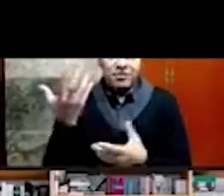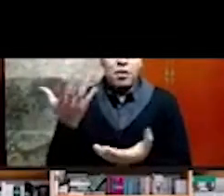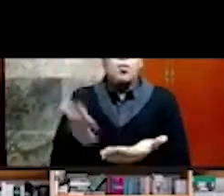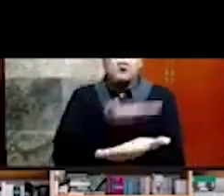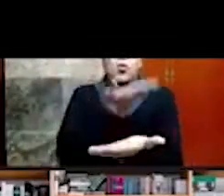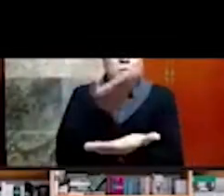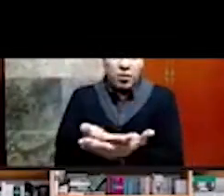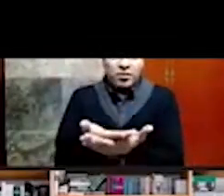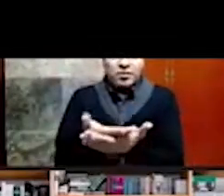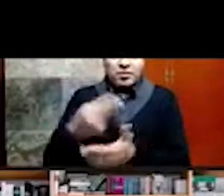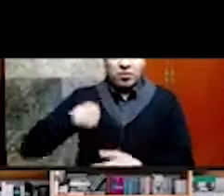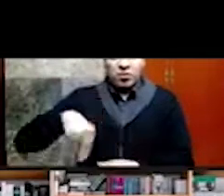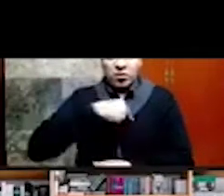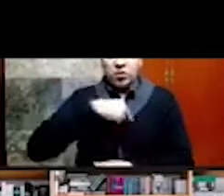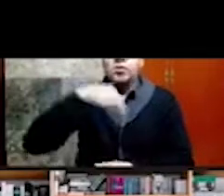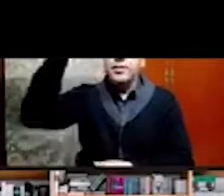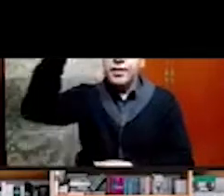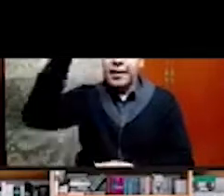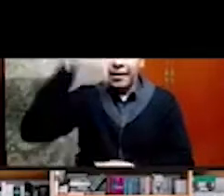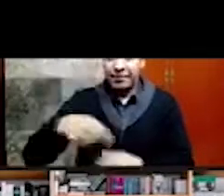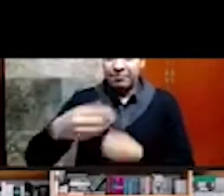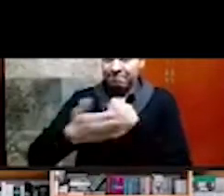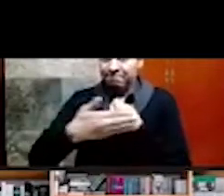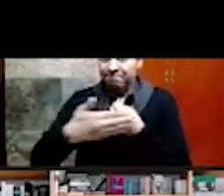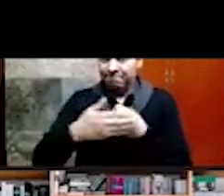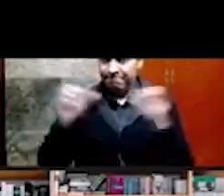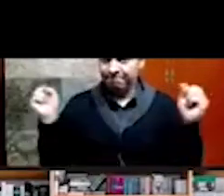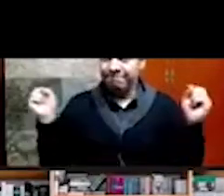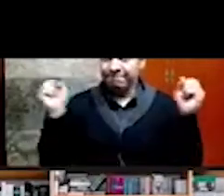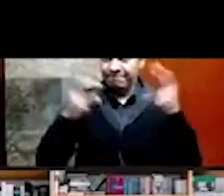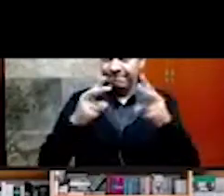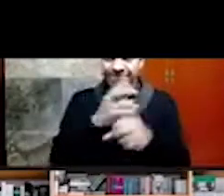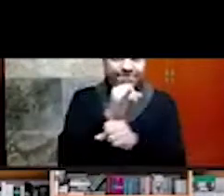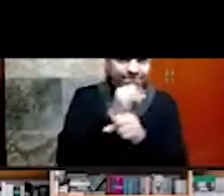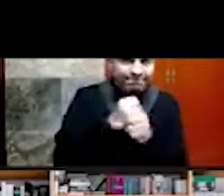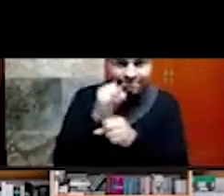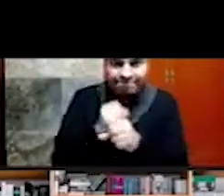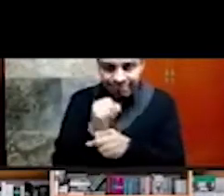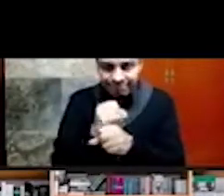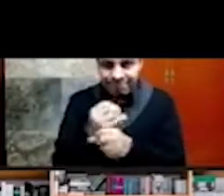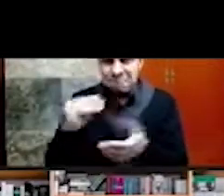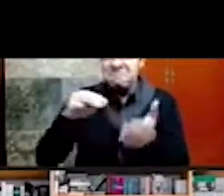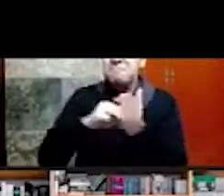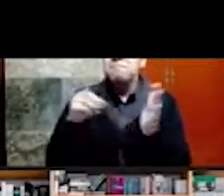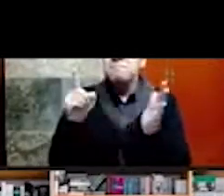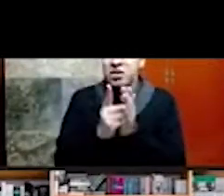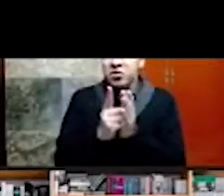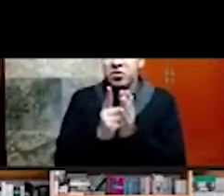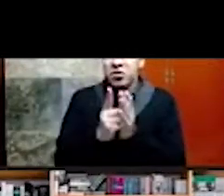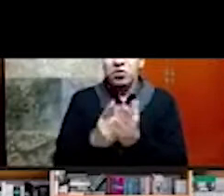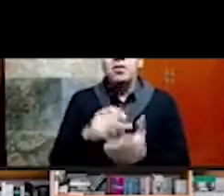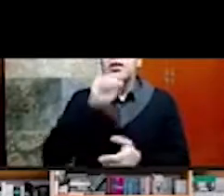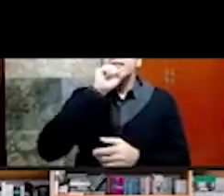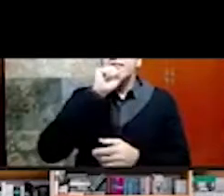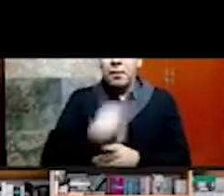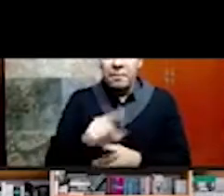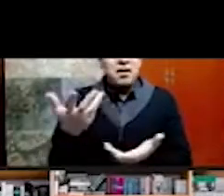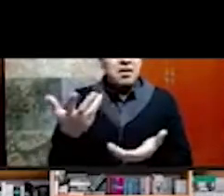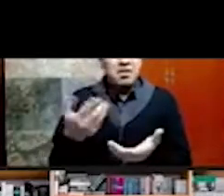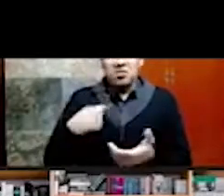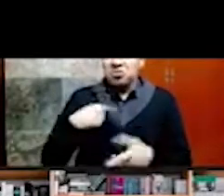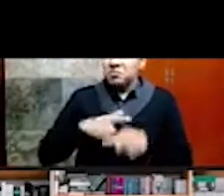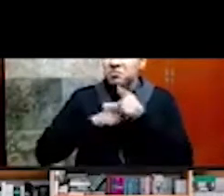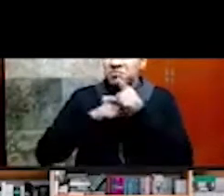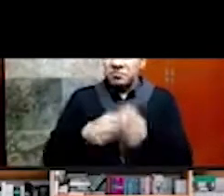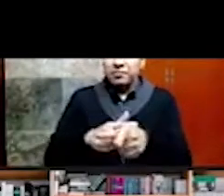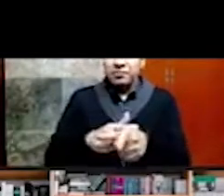propuestas que tendremos por lo pronto dentro de mi proceso de investigación, como en la línea patrimonial. Y permítanme